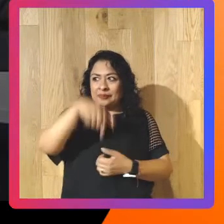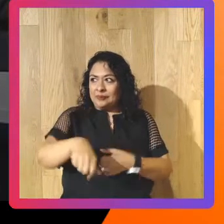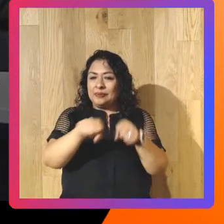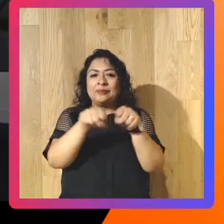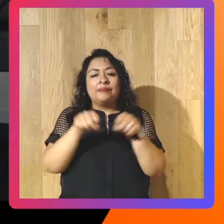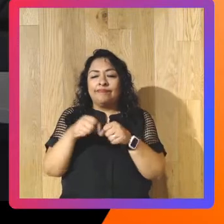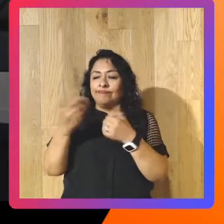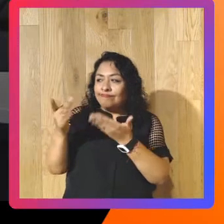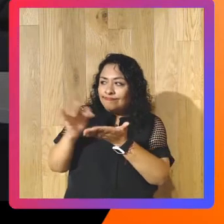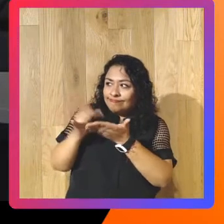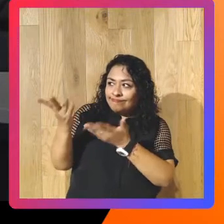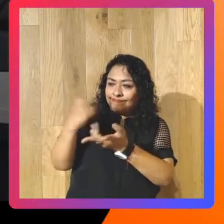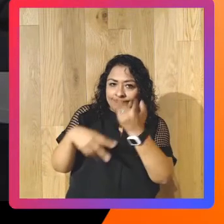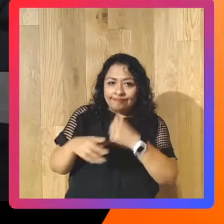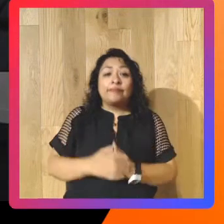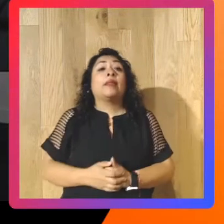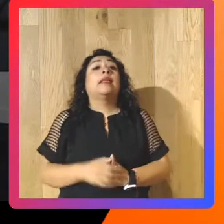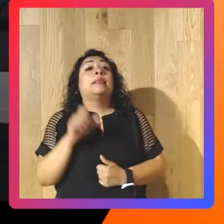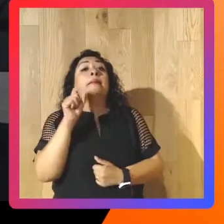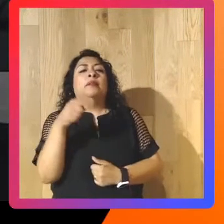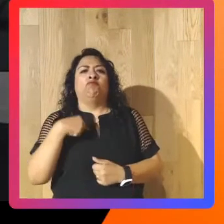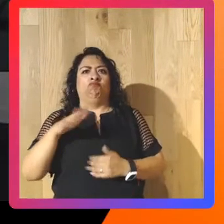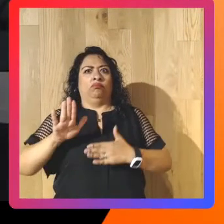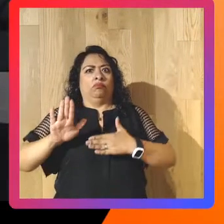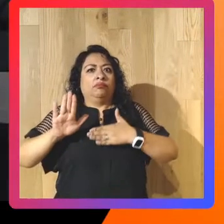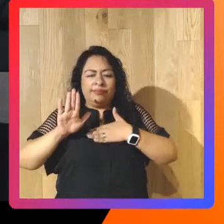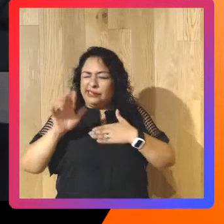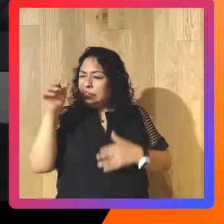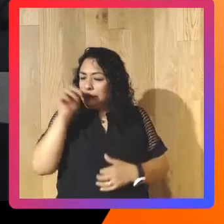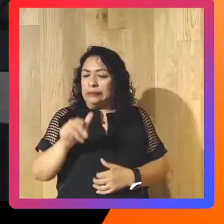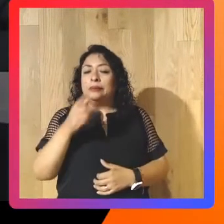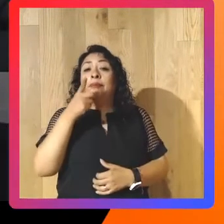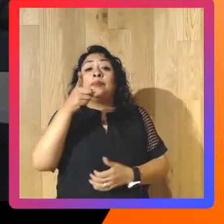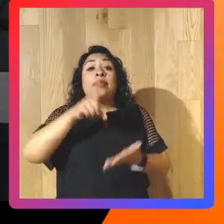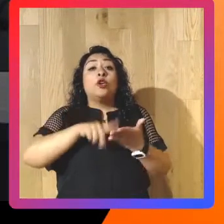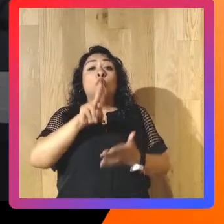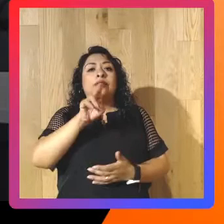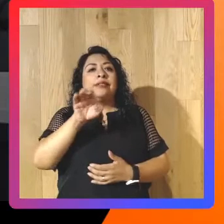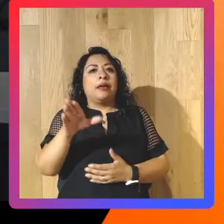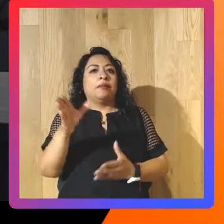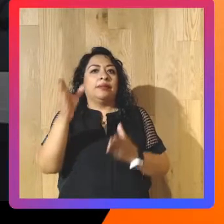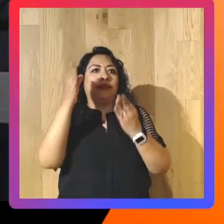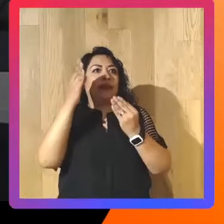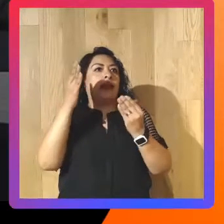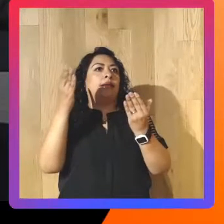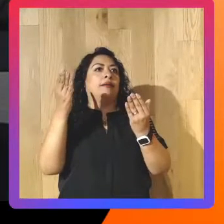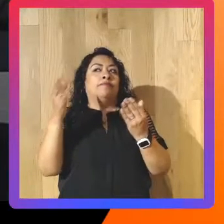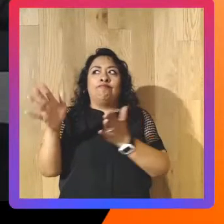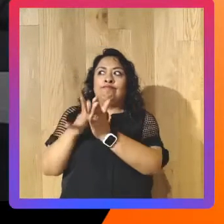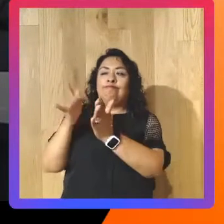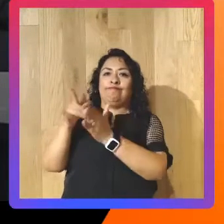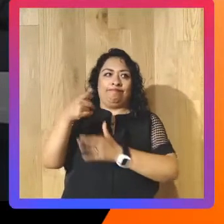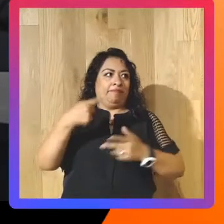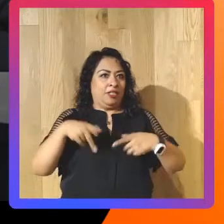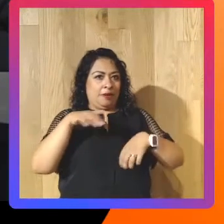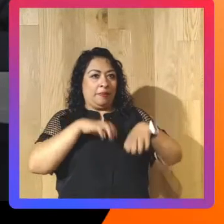sala. Muchísimas gracias por estar aquí y por su compromiso. Siempre hemos dicho que en la USEM nos formamos los empresarios y creo que